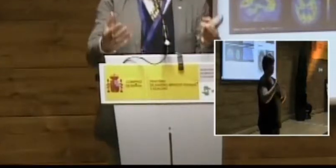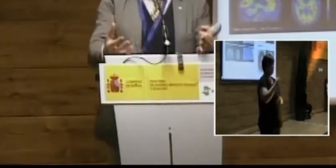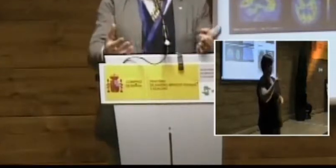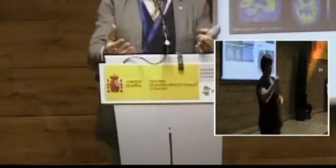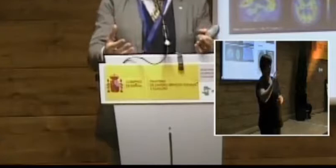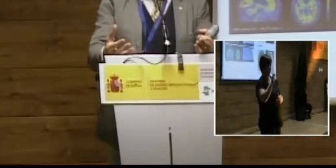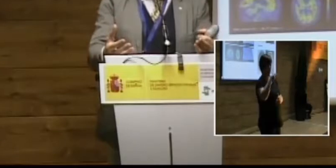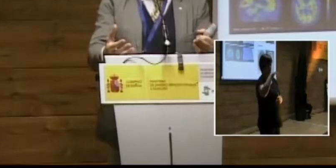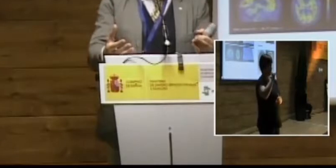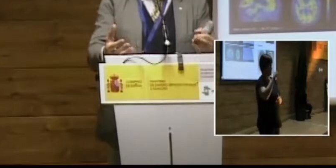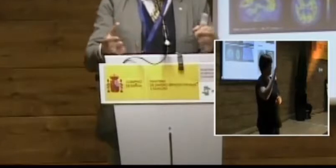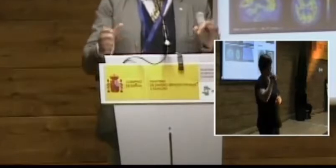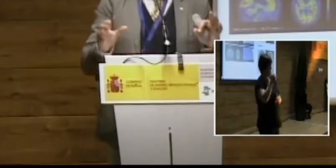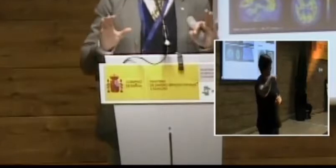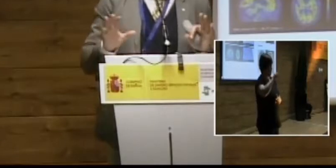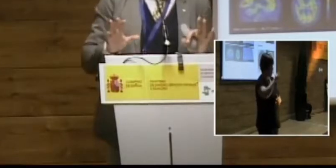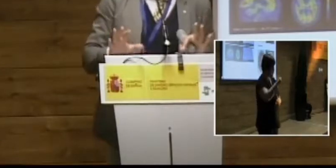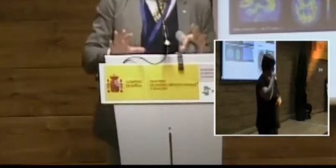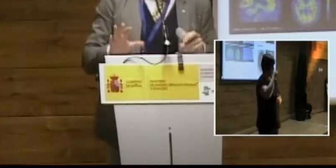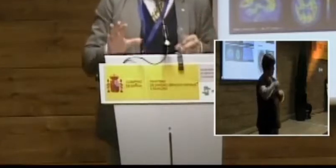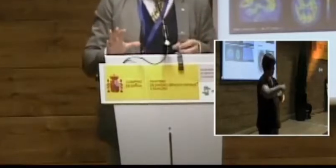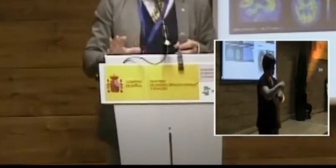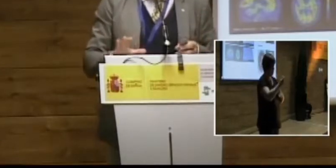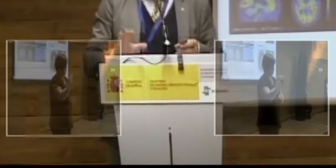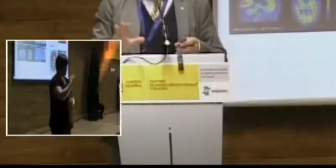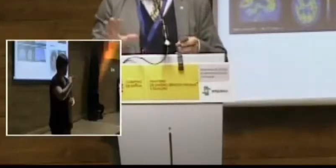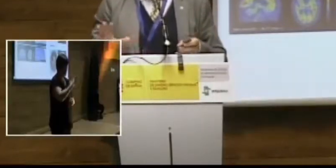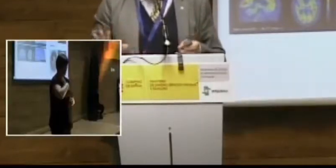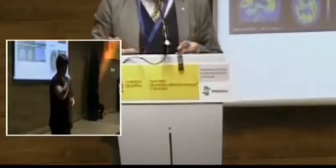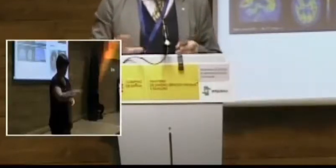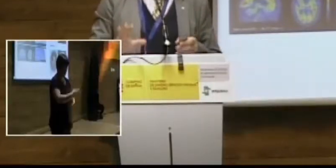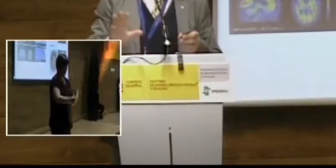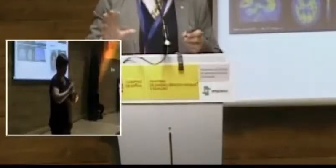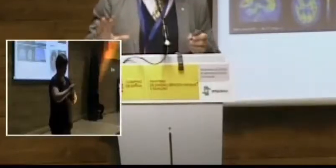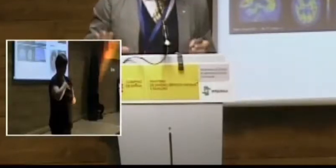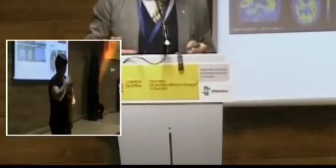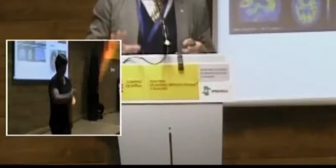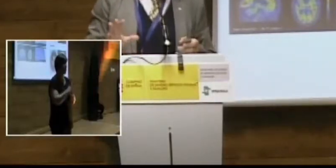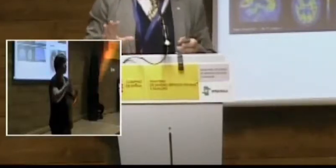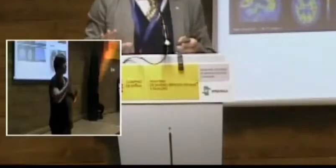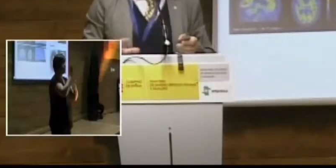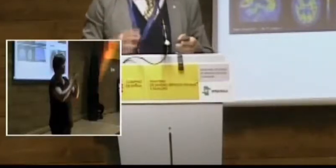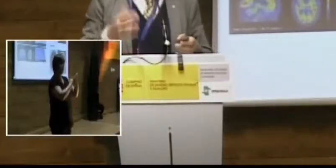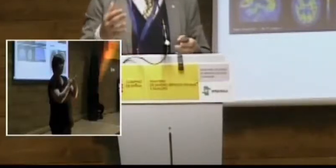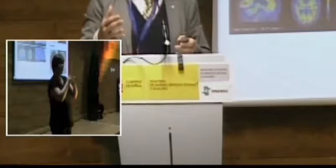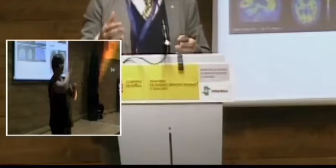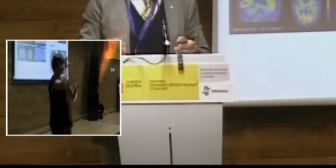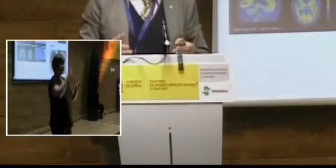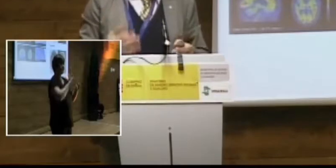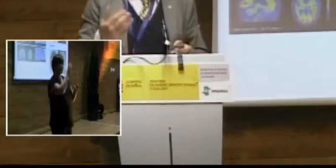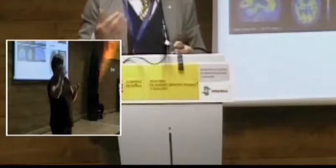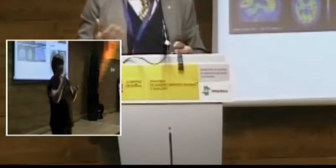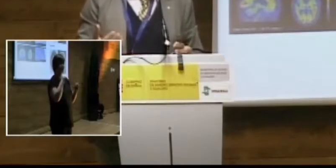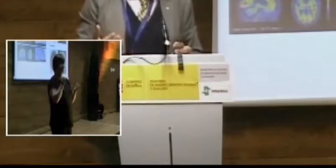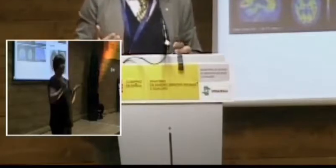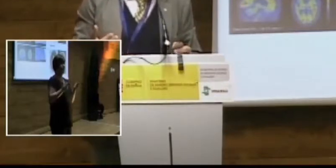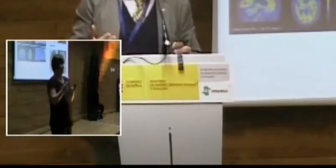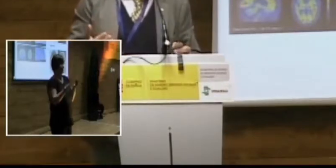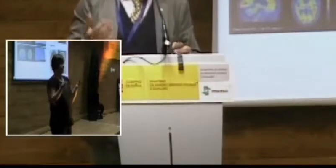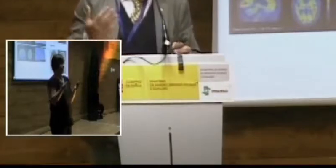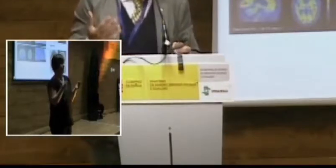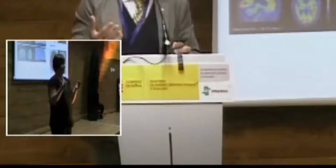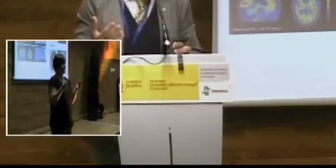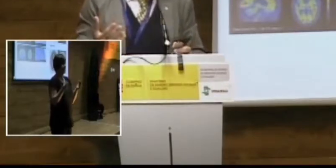Estos radiofármacos están disponibles y las comunidades autónomas muestran cierta reticencia a la hora de